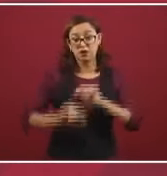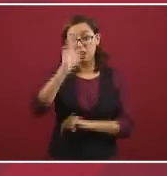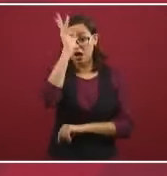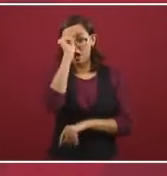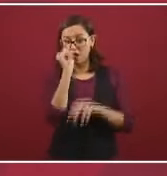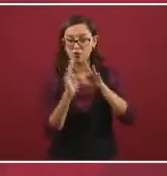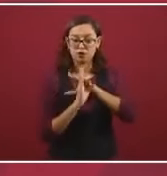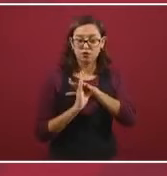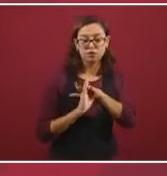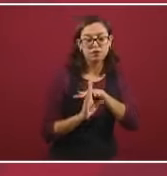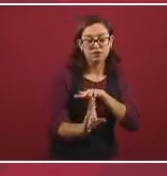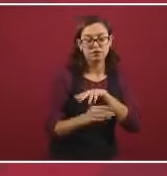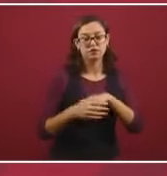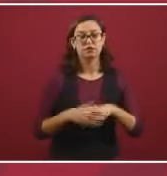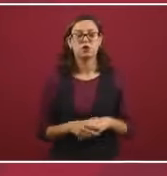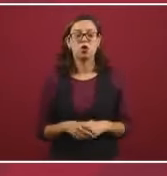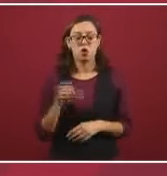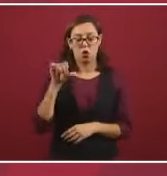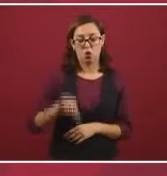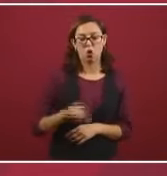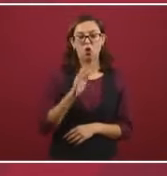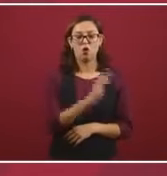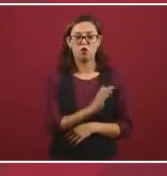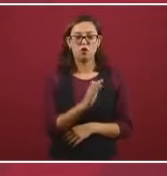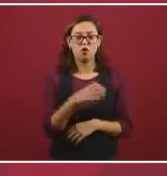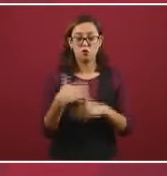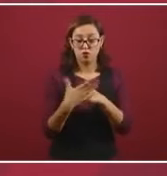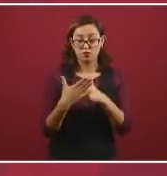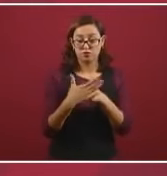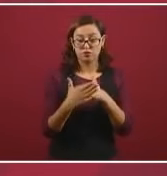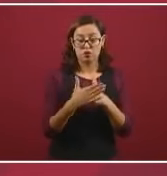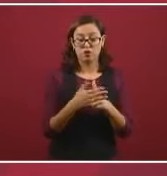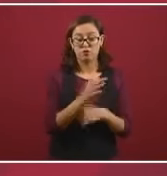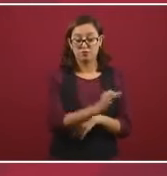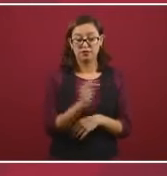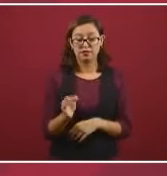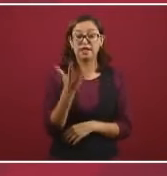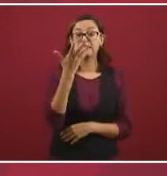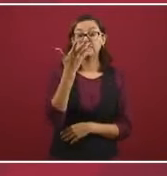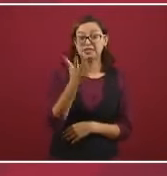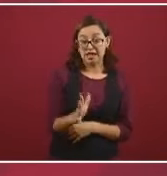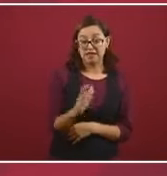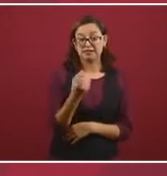Se cumple el plazo el día 10 y